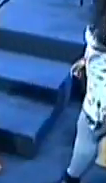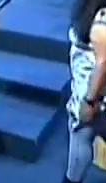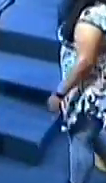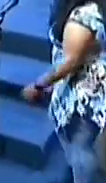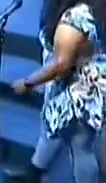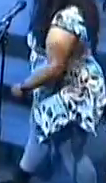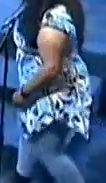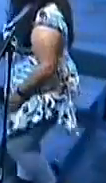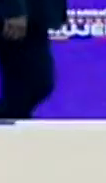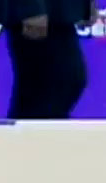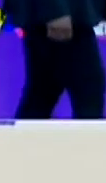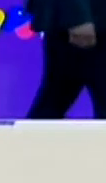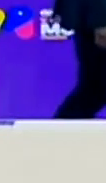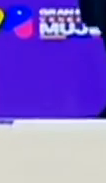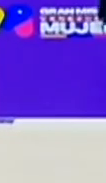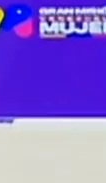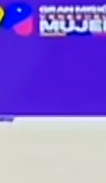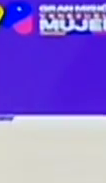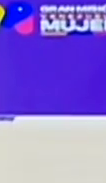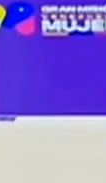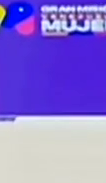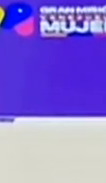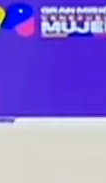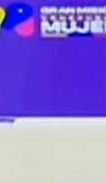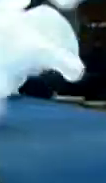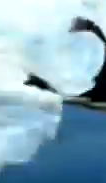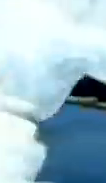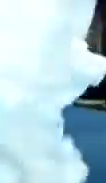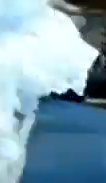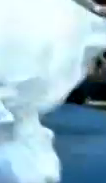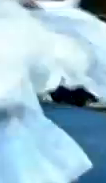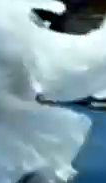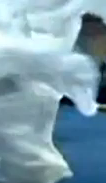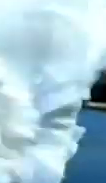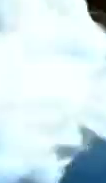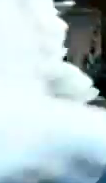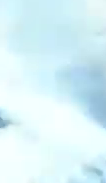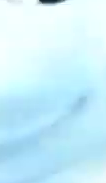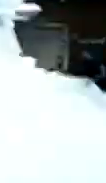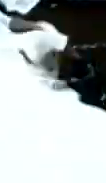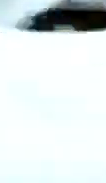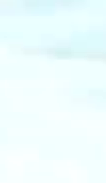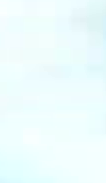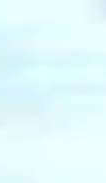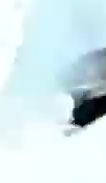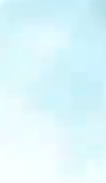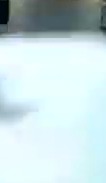Thank you.